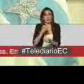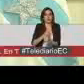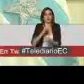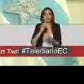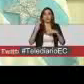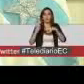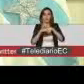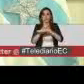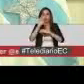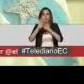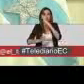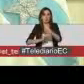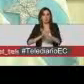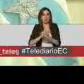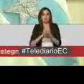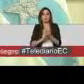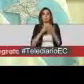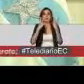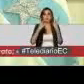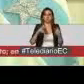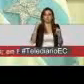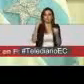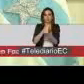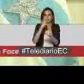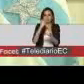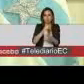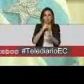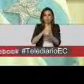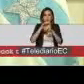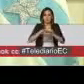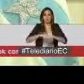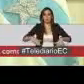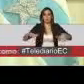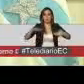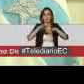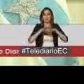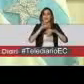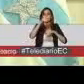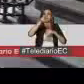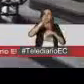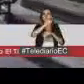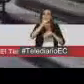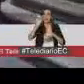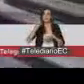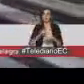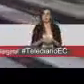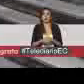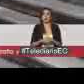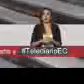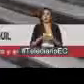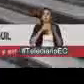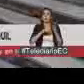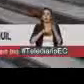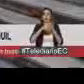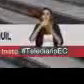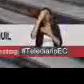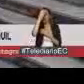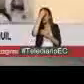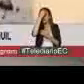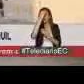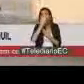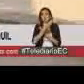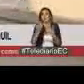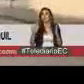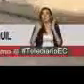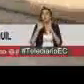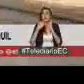el BID para poder ampliar la cobertura normal permanente del bono de 1 millón a 1 millón 600 mil. Mientras, la ministra de Educación informó